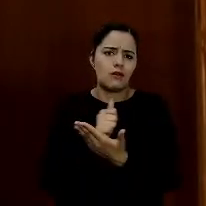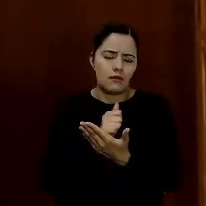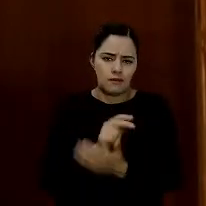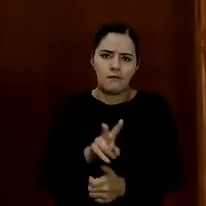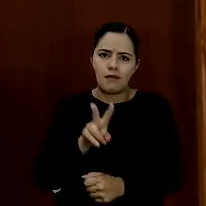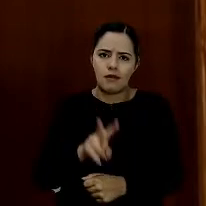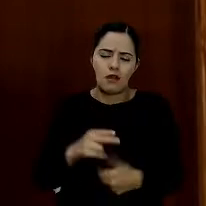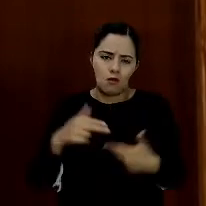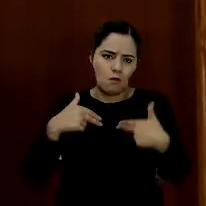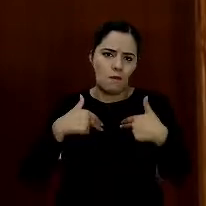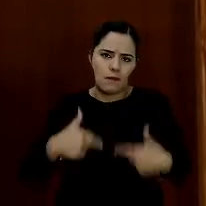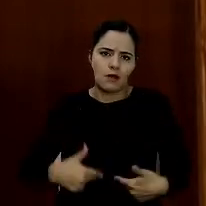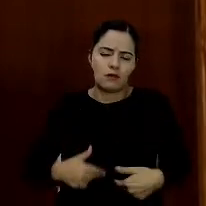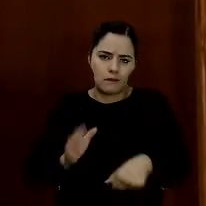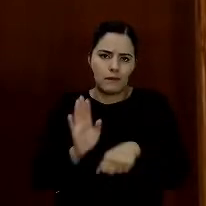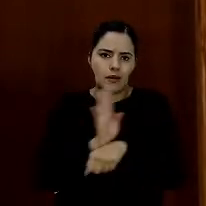humanos.